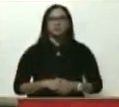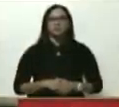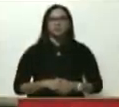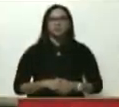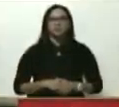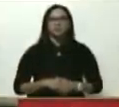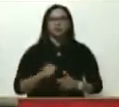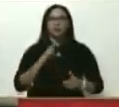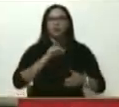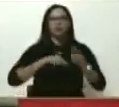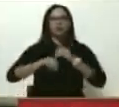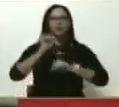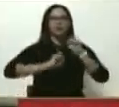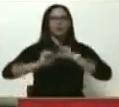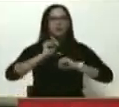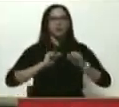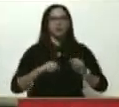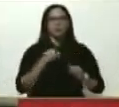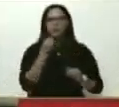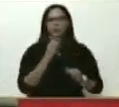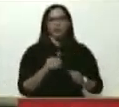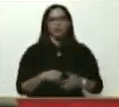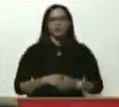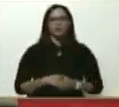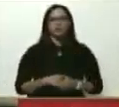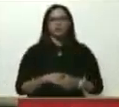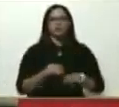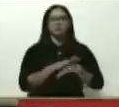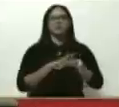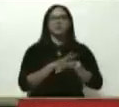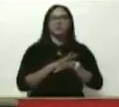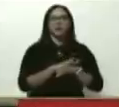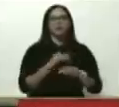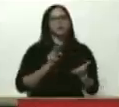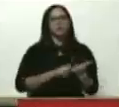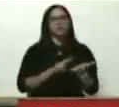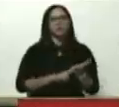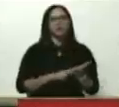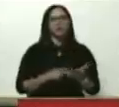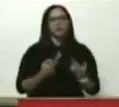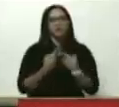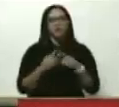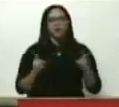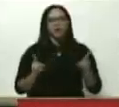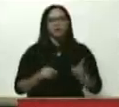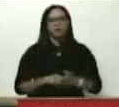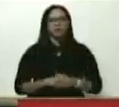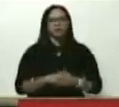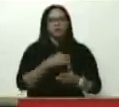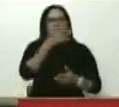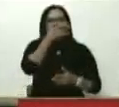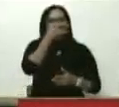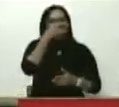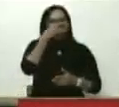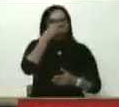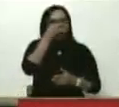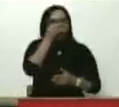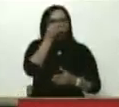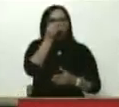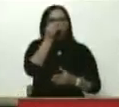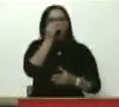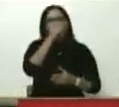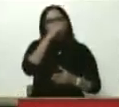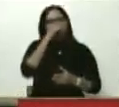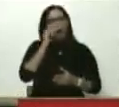Y no salió a defenderlo. Pero bueno, perdónenme, pues, son realidades distintas. Realidades distintas. Por eso nosotros decidimos aquí un